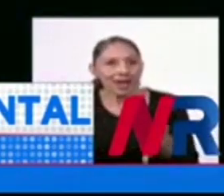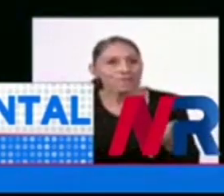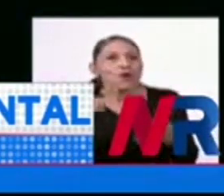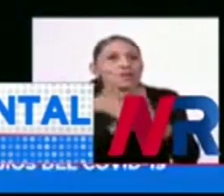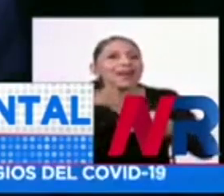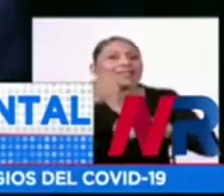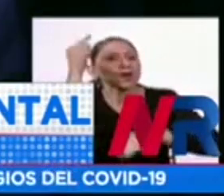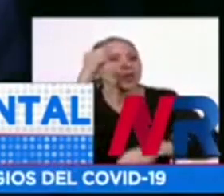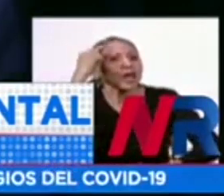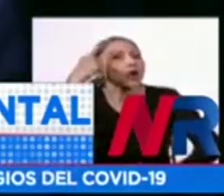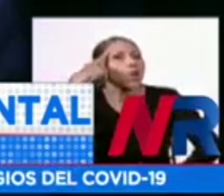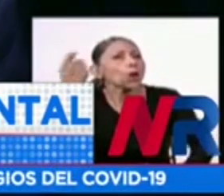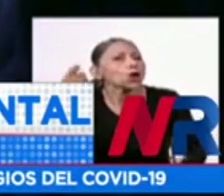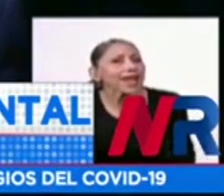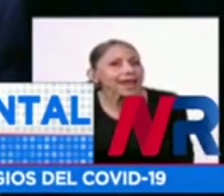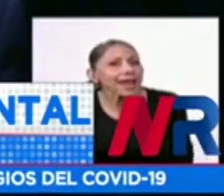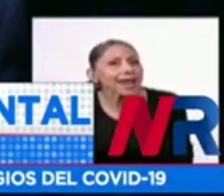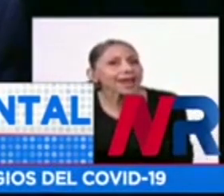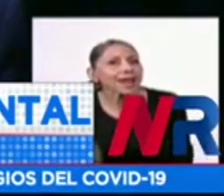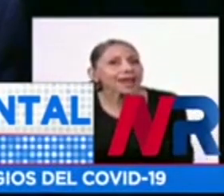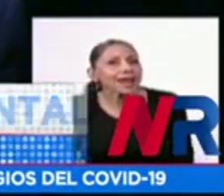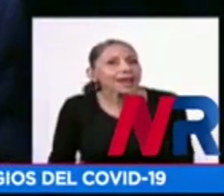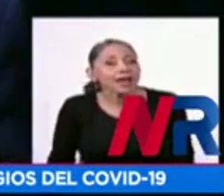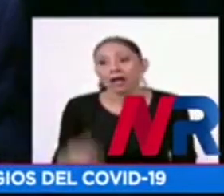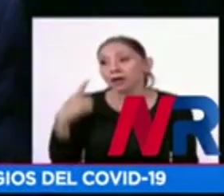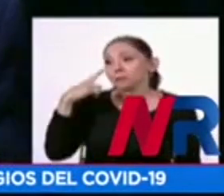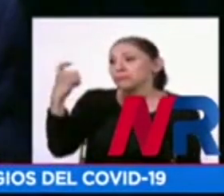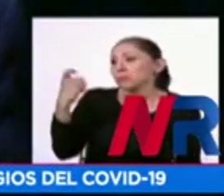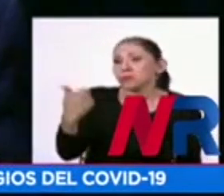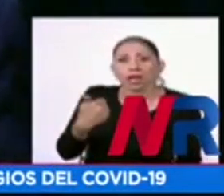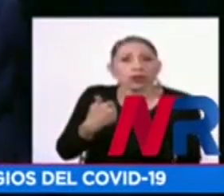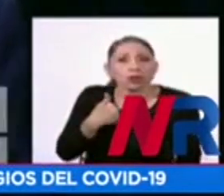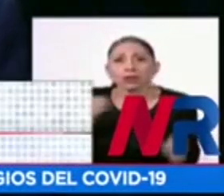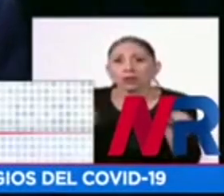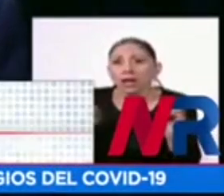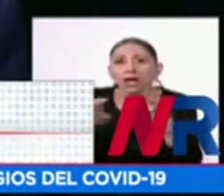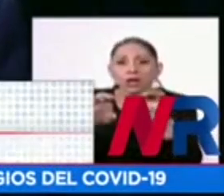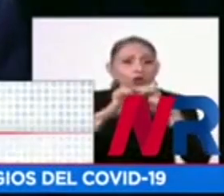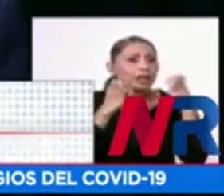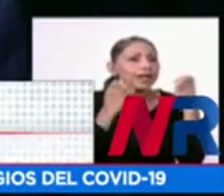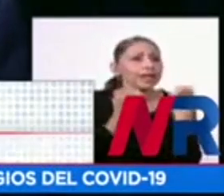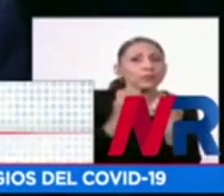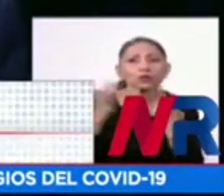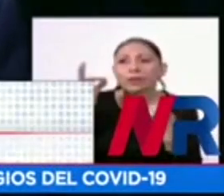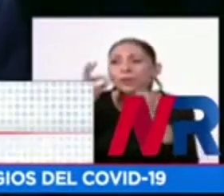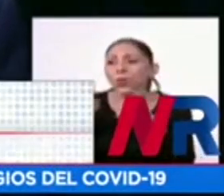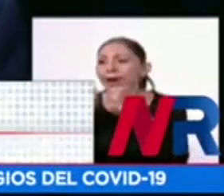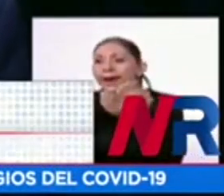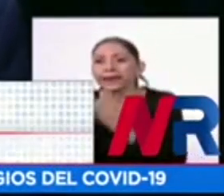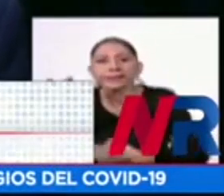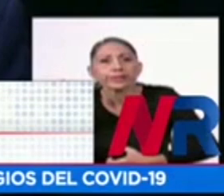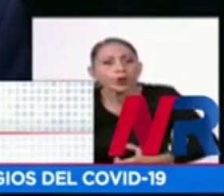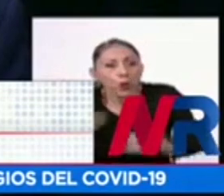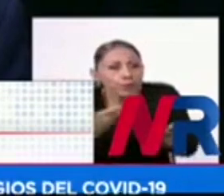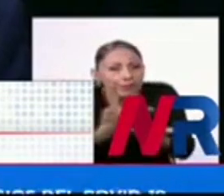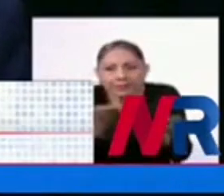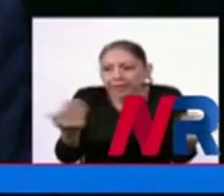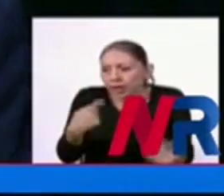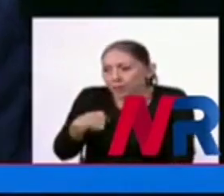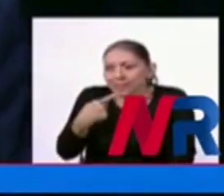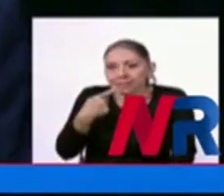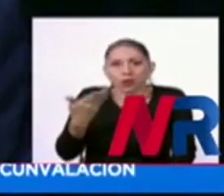elecciones del próximo domingo 6 de febrero en el cual fijaron sus posiciones en los principales temas de la agenda